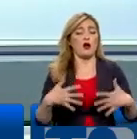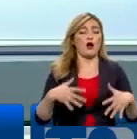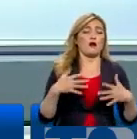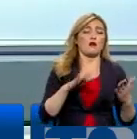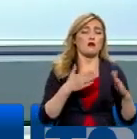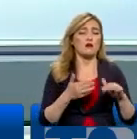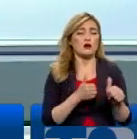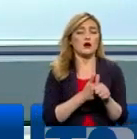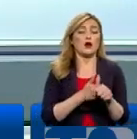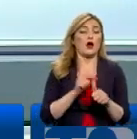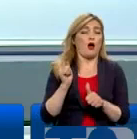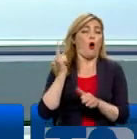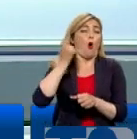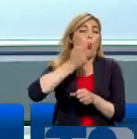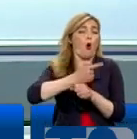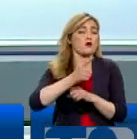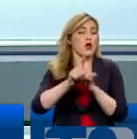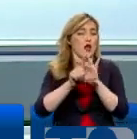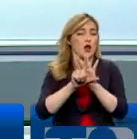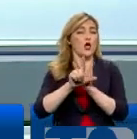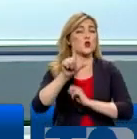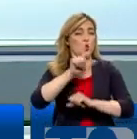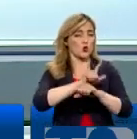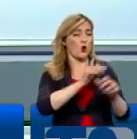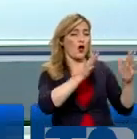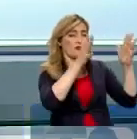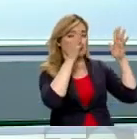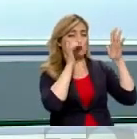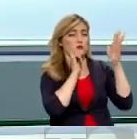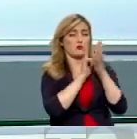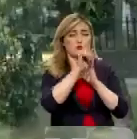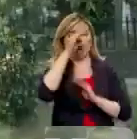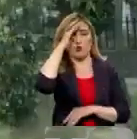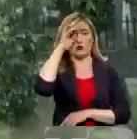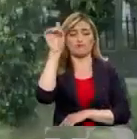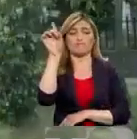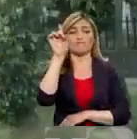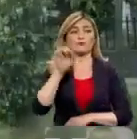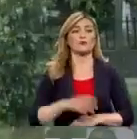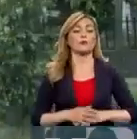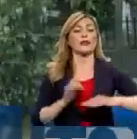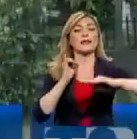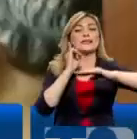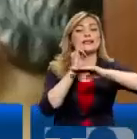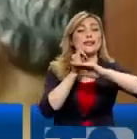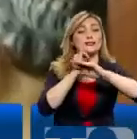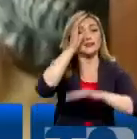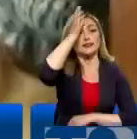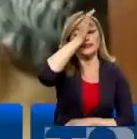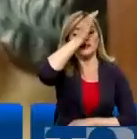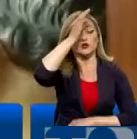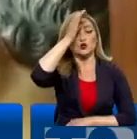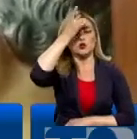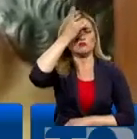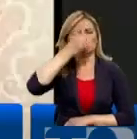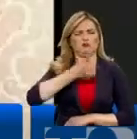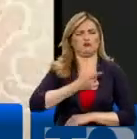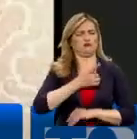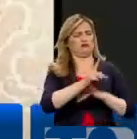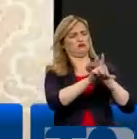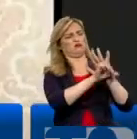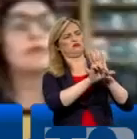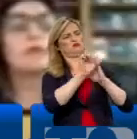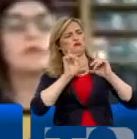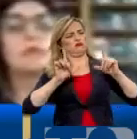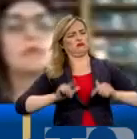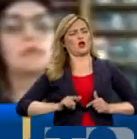mientras la Iglesia espera que se vete este y otros artículos. La Iglesia Católica en Ecuador se pronunció frente al Código de Salud